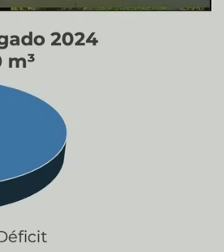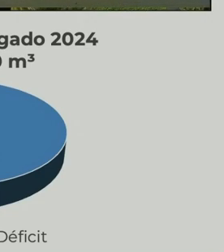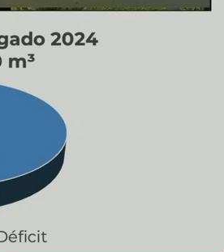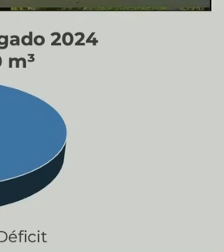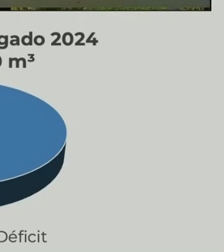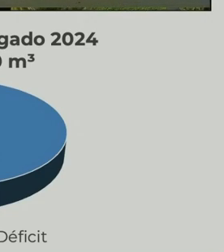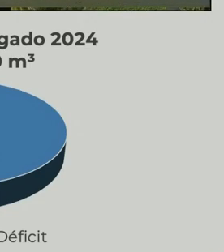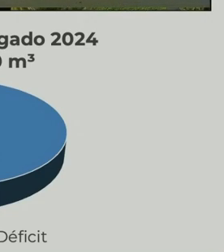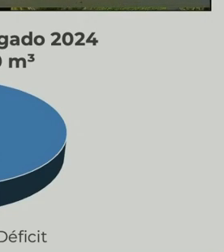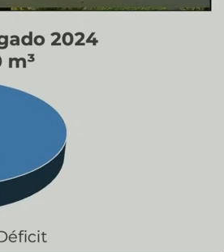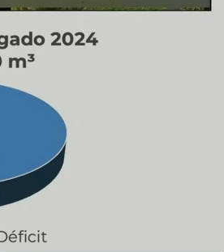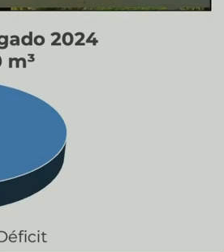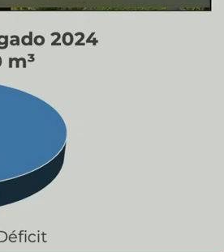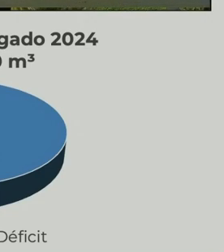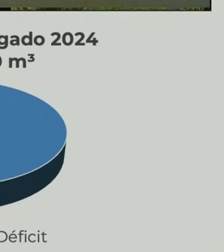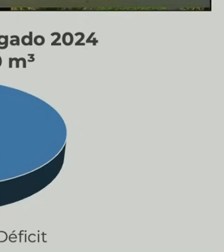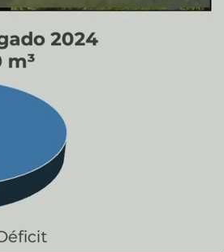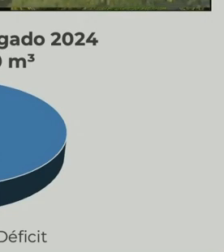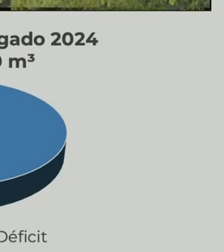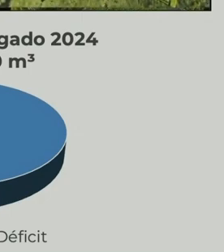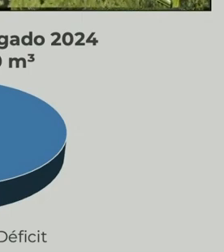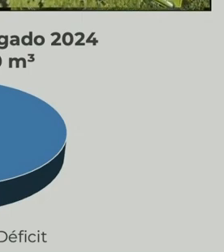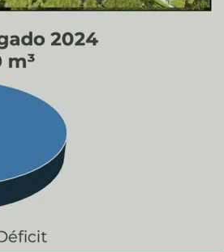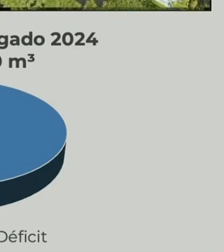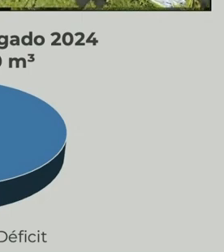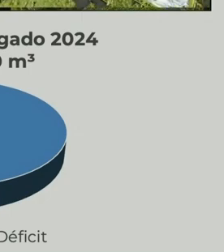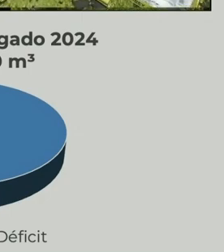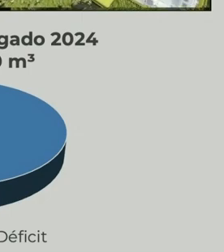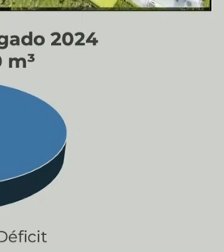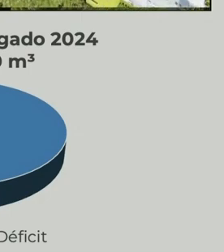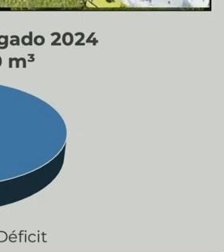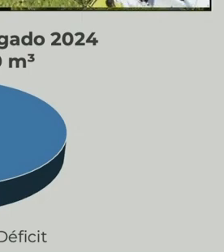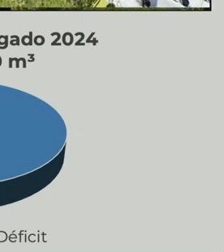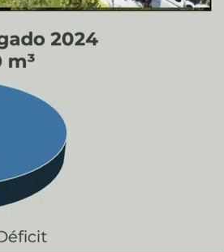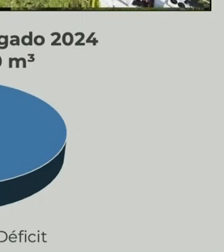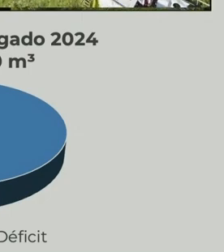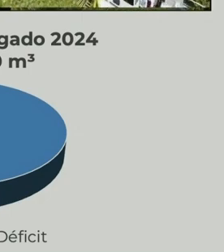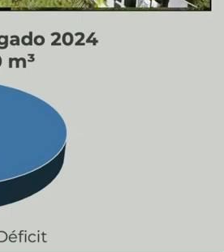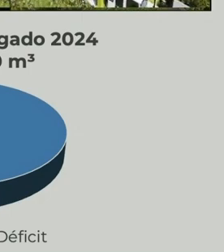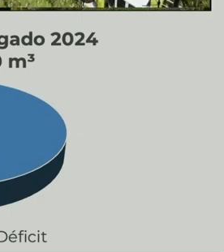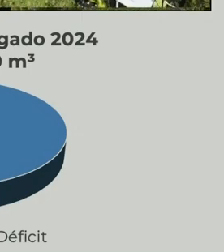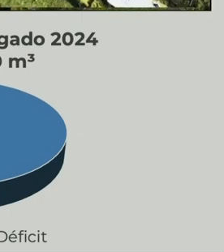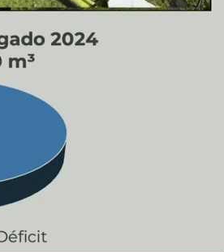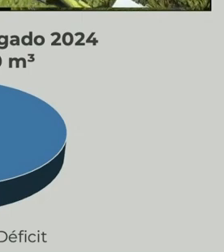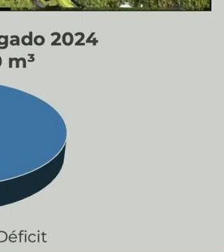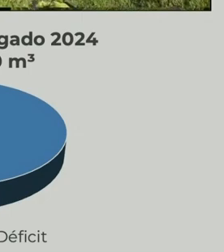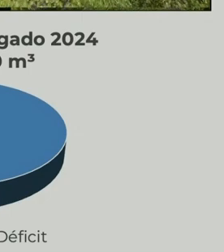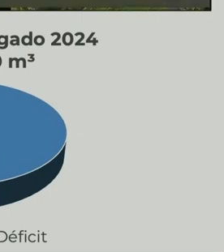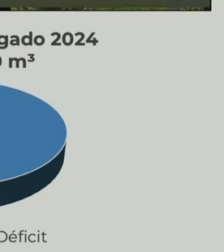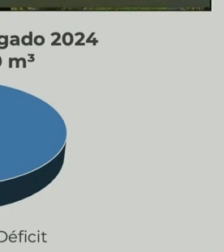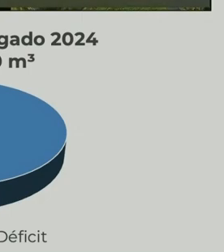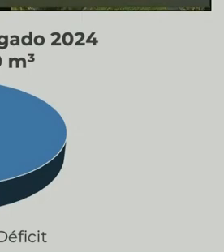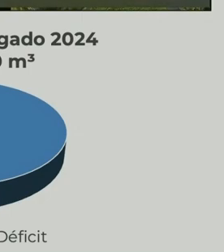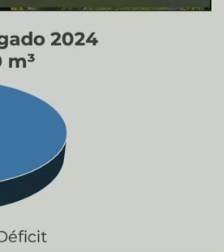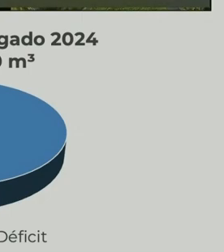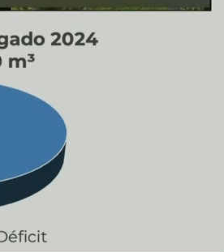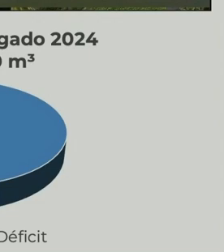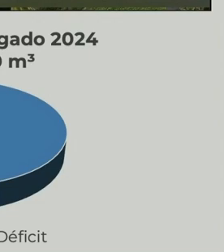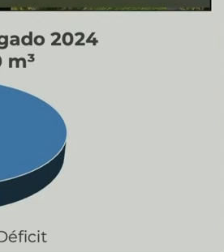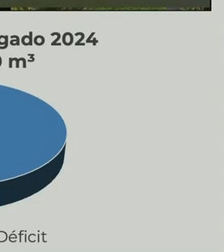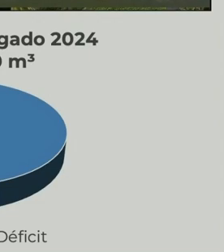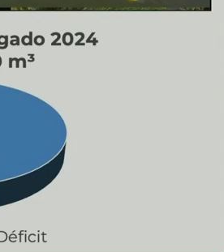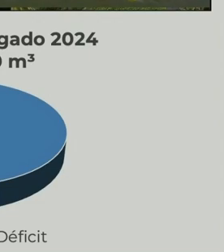que ahora tenemos y estos equipos, llegamos a 69 millones de metros cúbicos, que corresponden